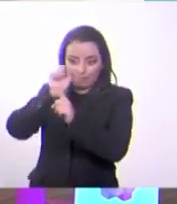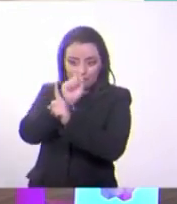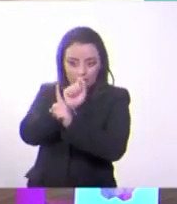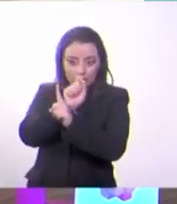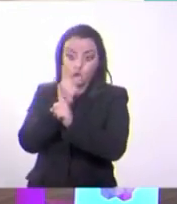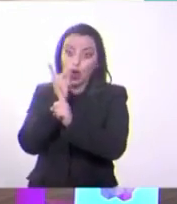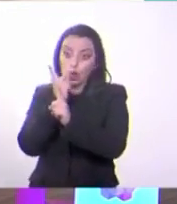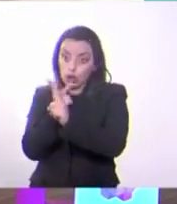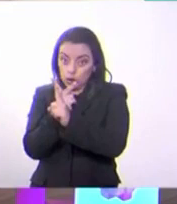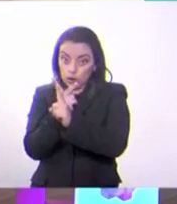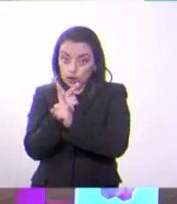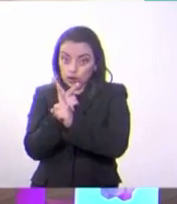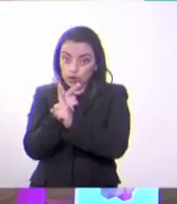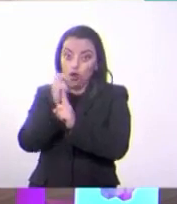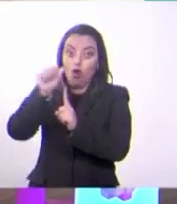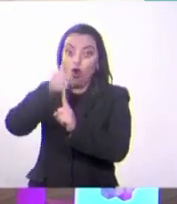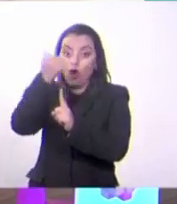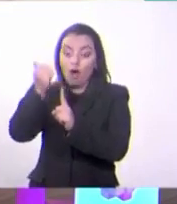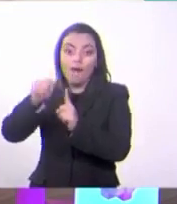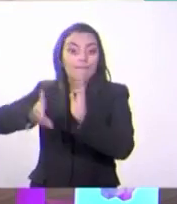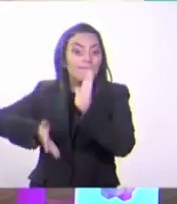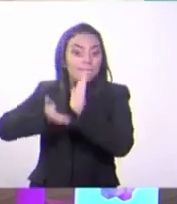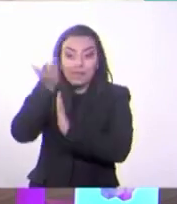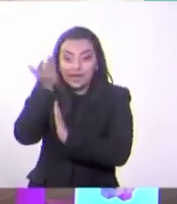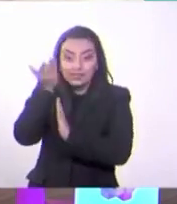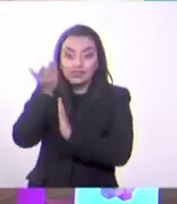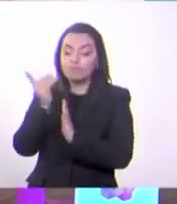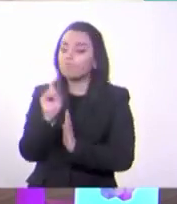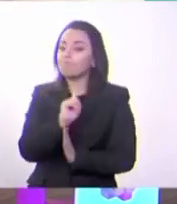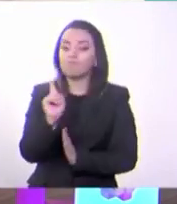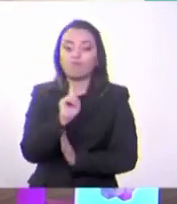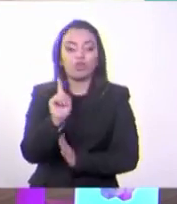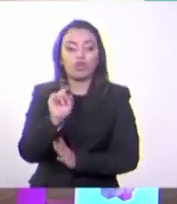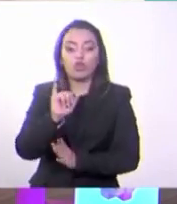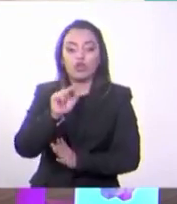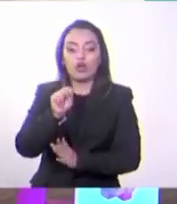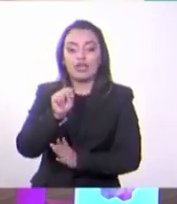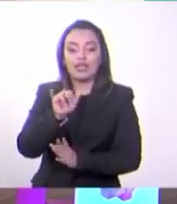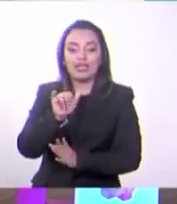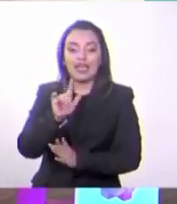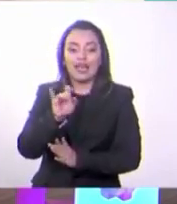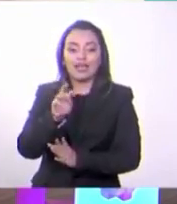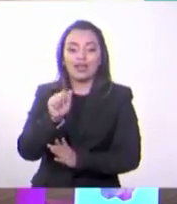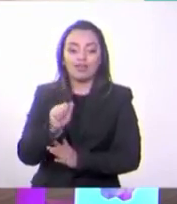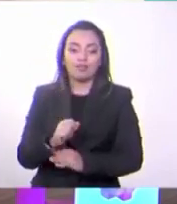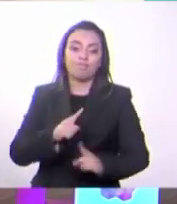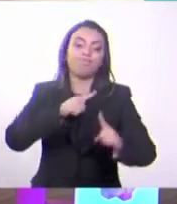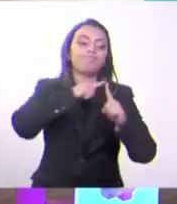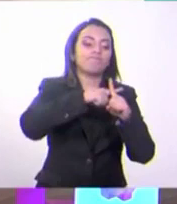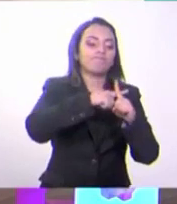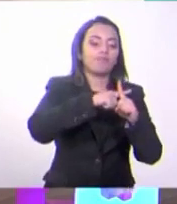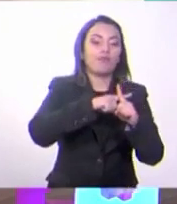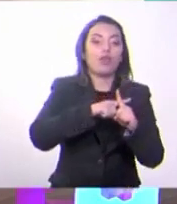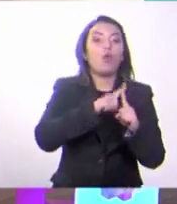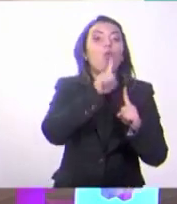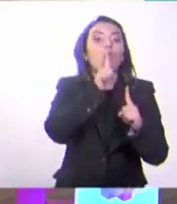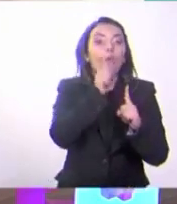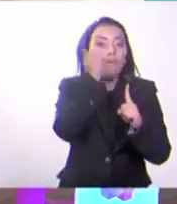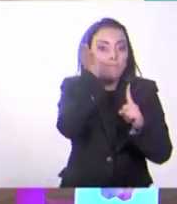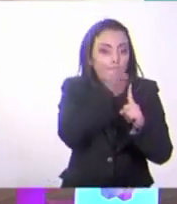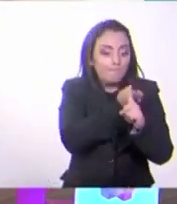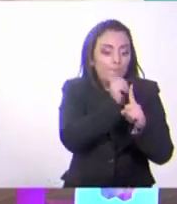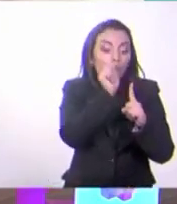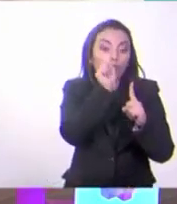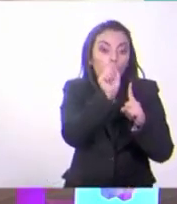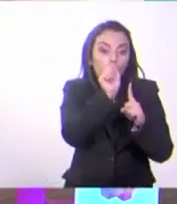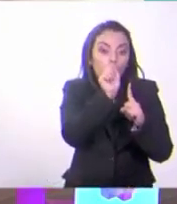puntos, no es inyectiva. Entonces esta es una forma de verificar la inyectividad a través de la recta